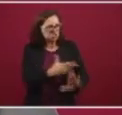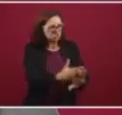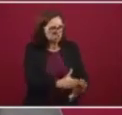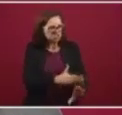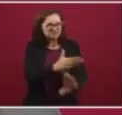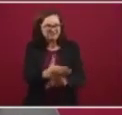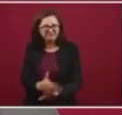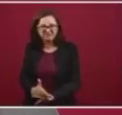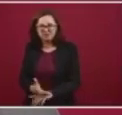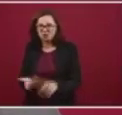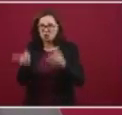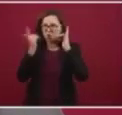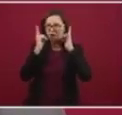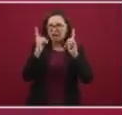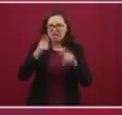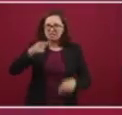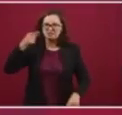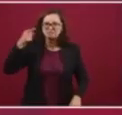no me gusta